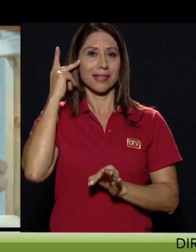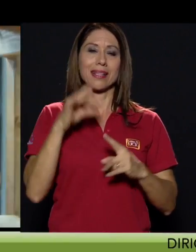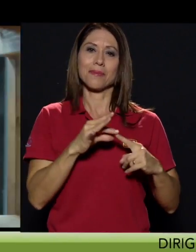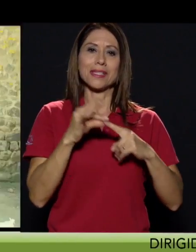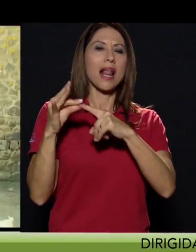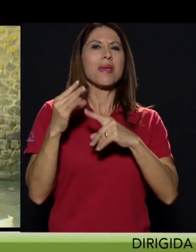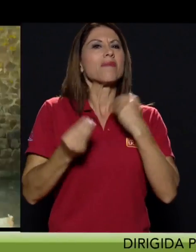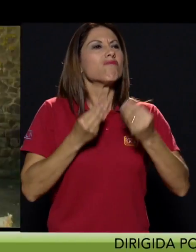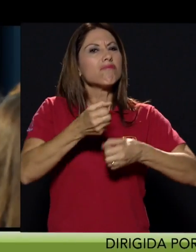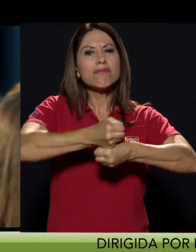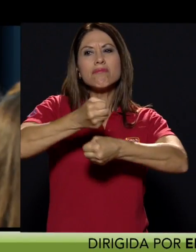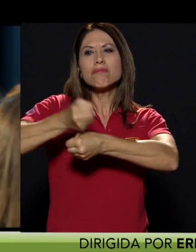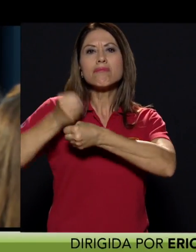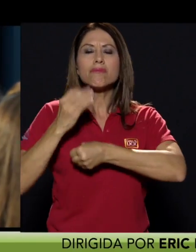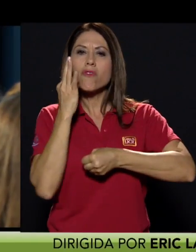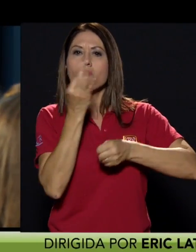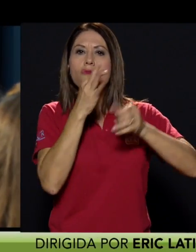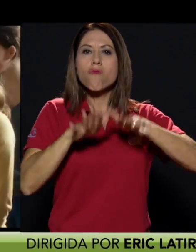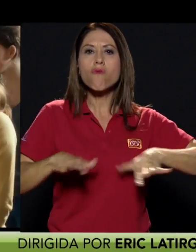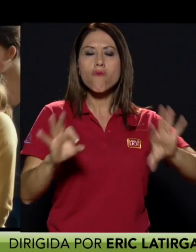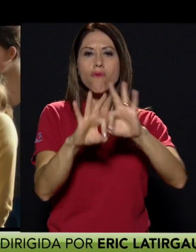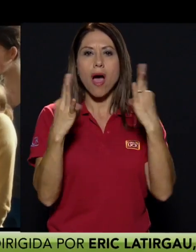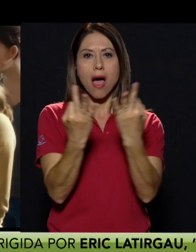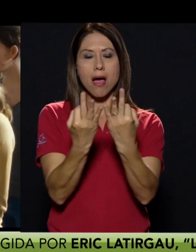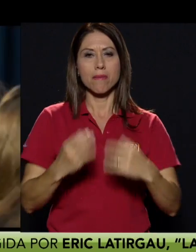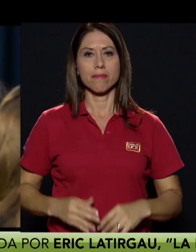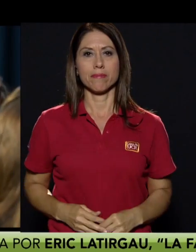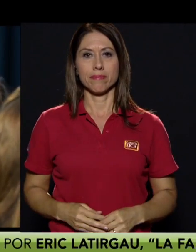al funcionamiento de la granja familiar.